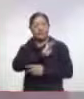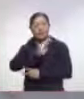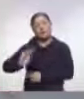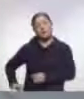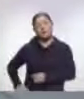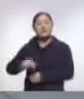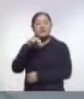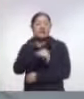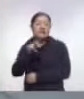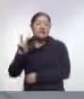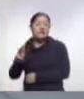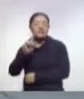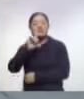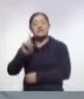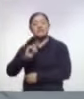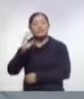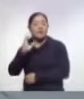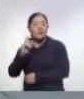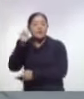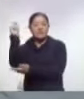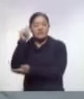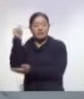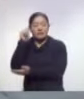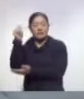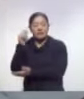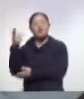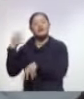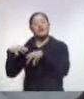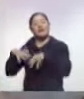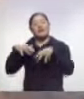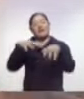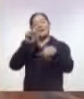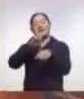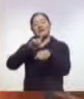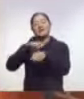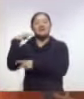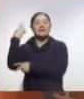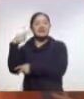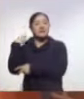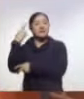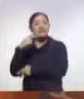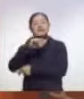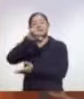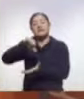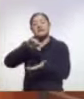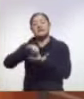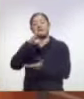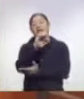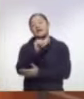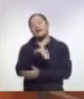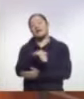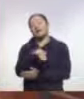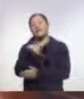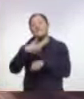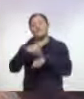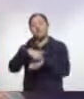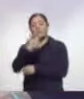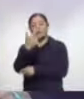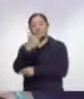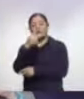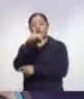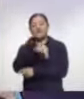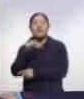Nativitas, Sacualpan y Teolocholco a través de la caravana Día de Reyes. En el Centro de Atención Múltiple Nº 12 de